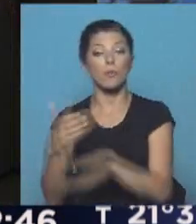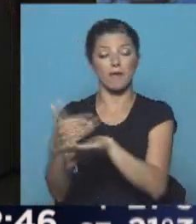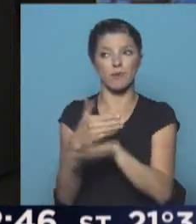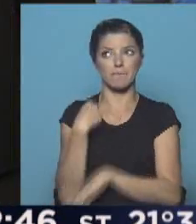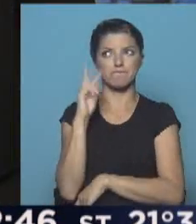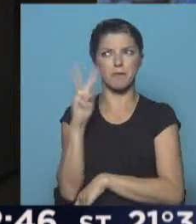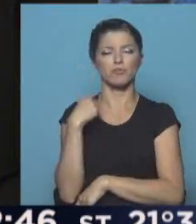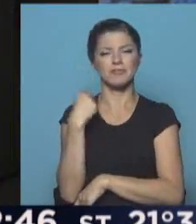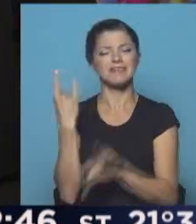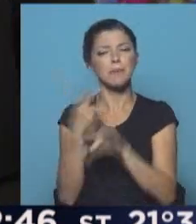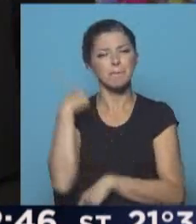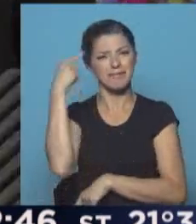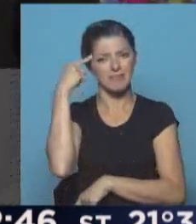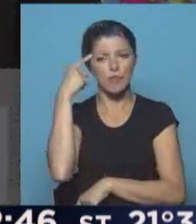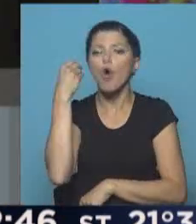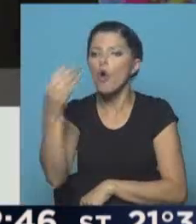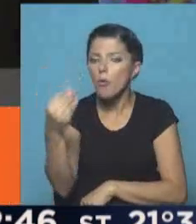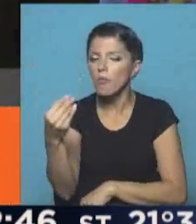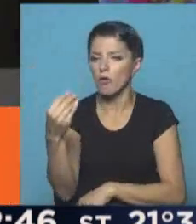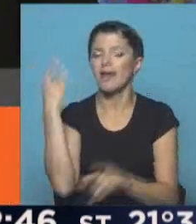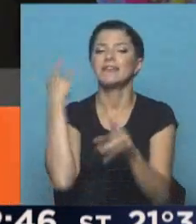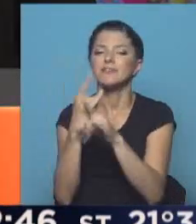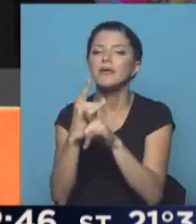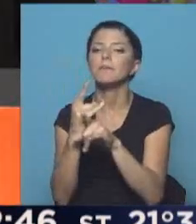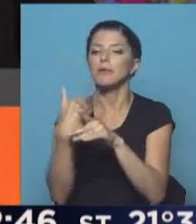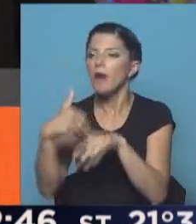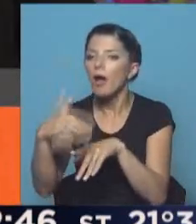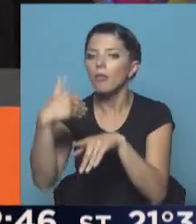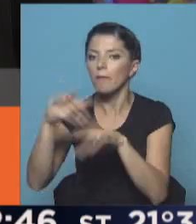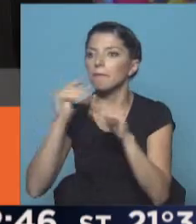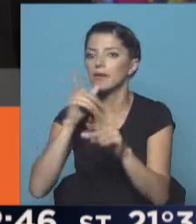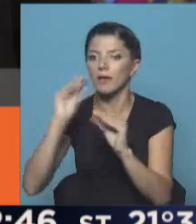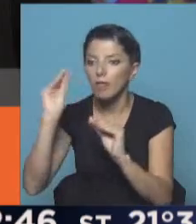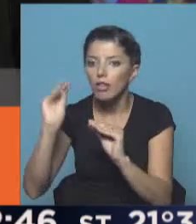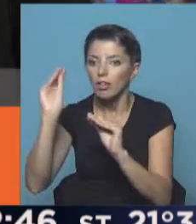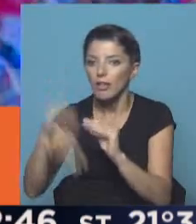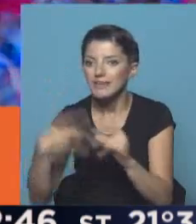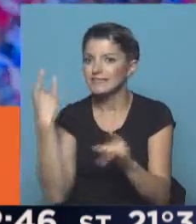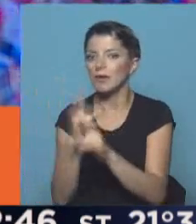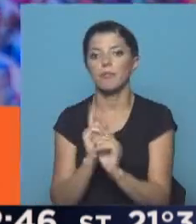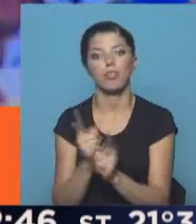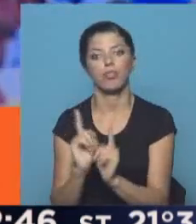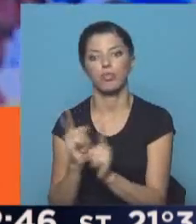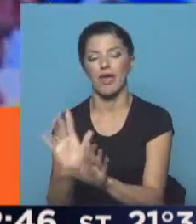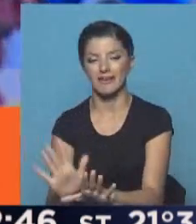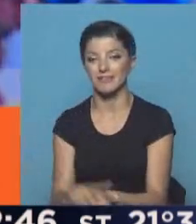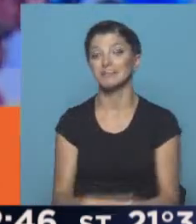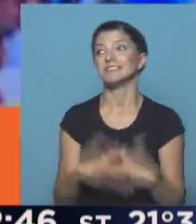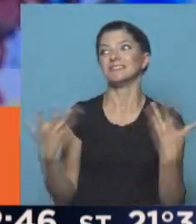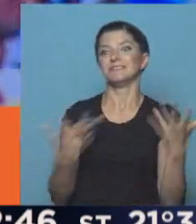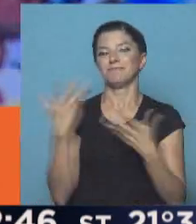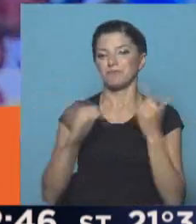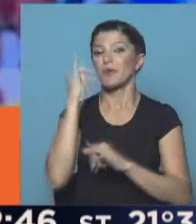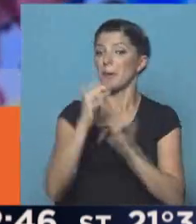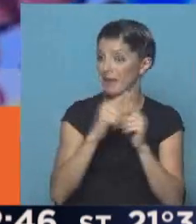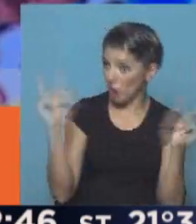lo que nos preguntamos es ¿cómo puede ser que permanentemente estén al borde del precipicio? Bueno, hay una explicación corta y